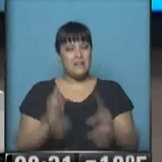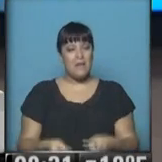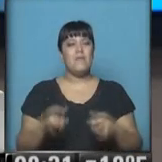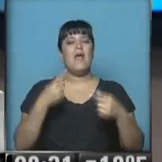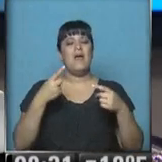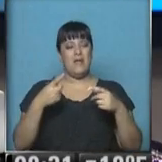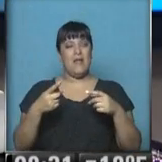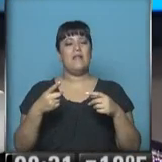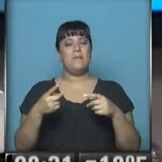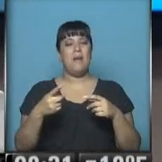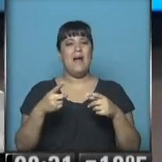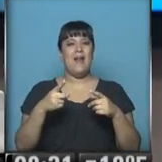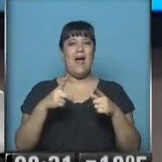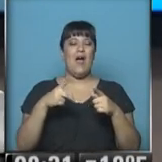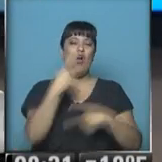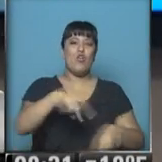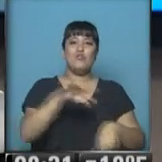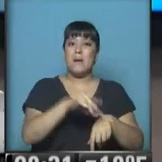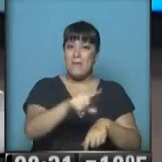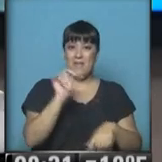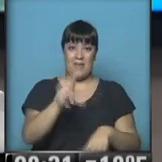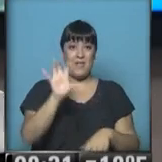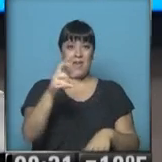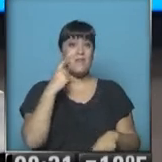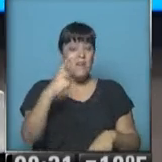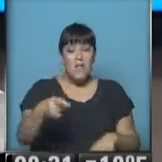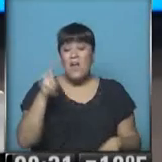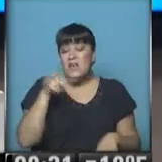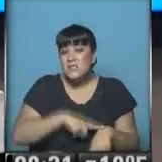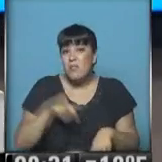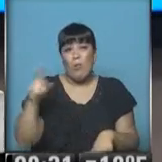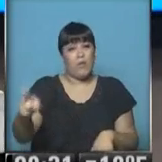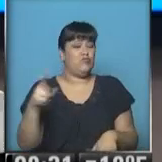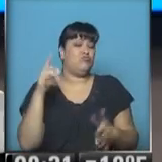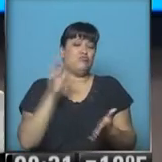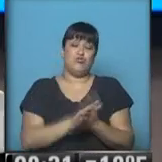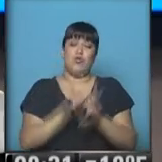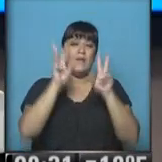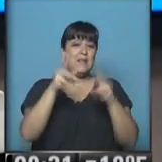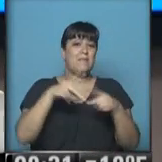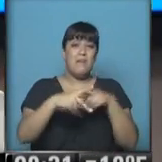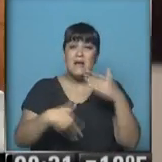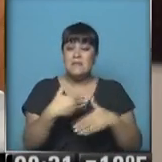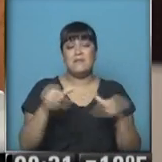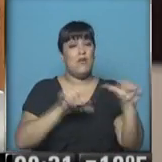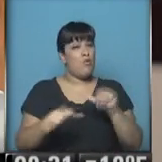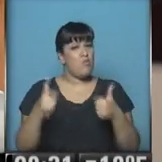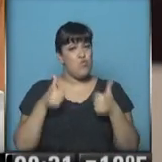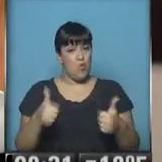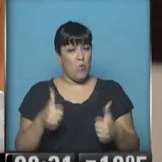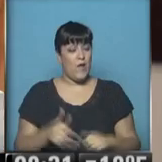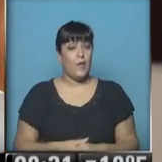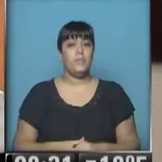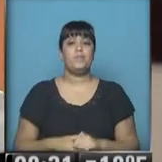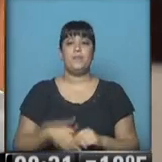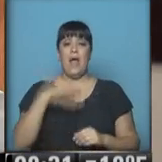fábricas dentre ríos de la región O sea que estamos en un excelente momento en materia de ciencia y tecnología cuando se habla digo teniendo